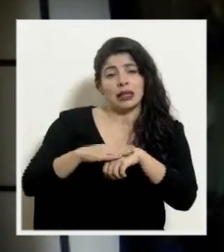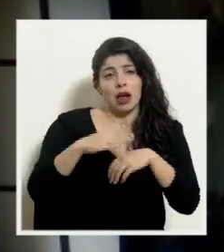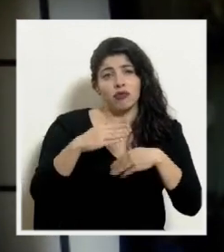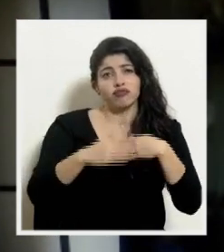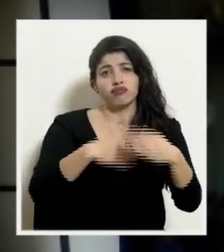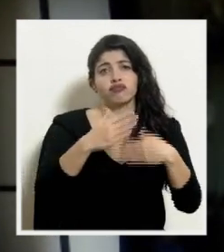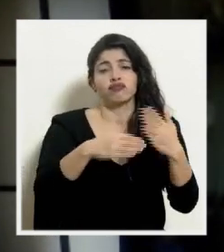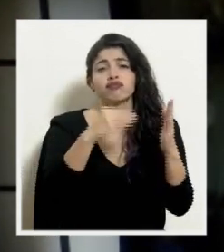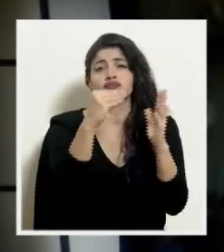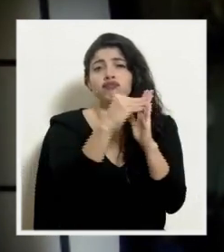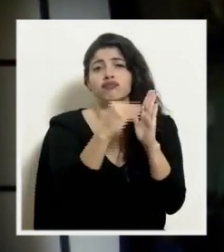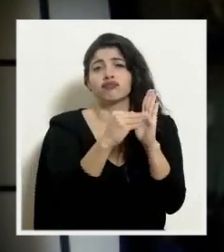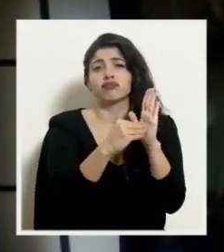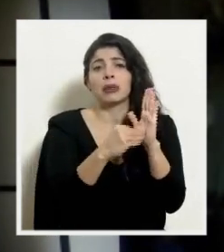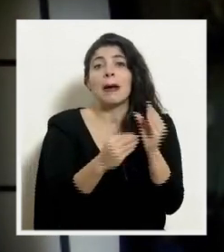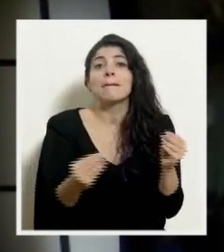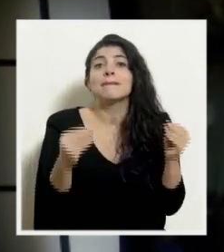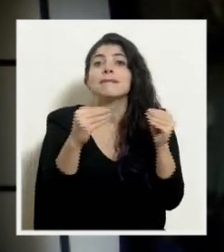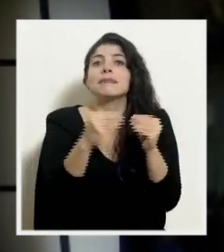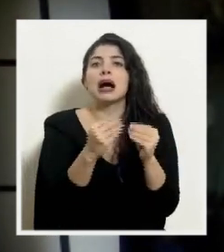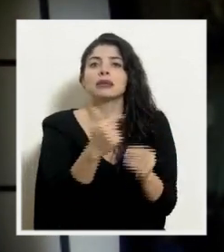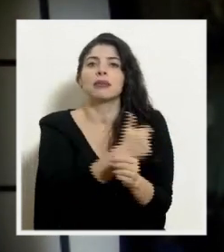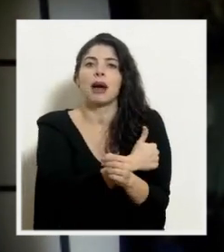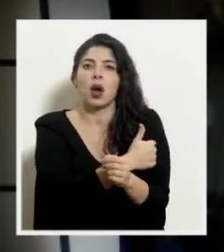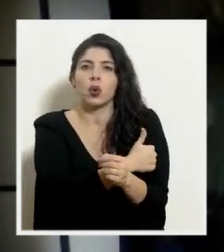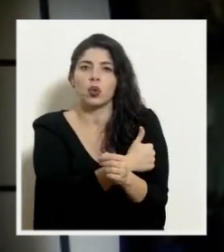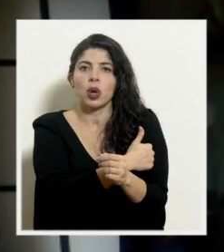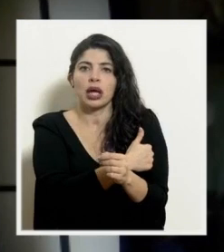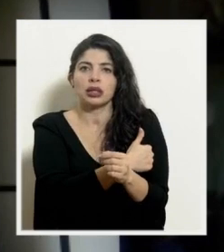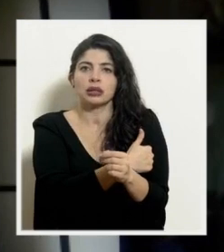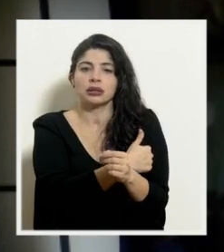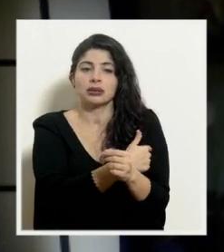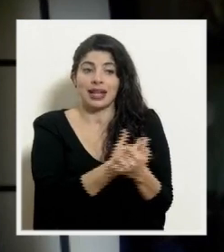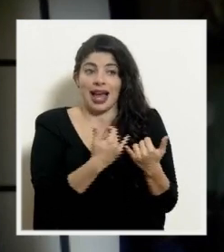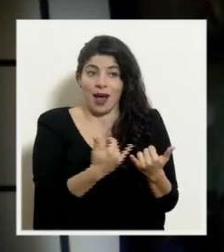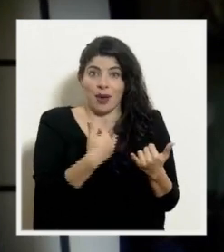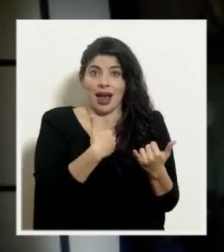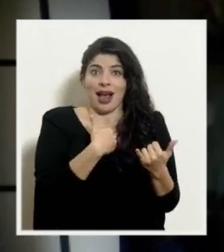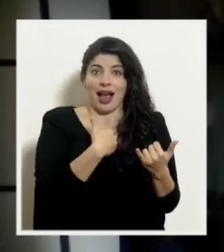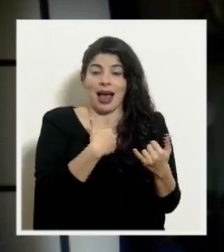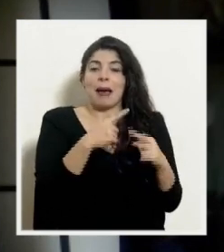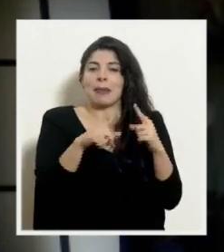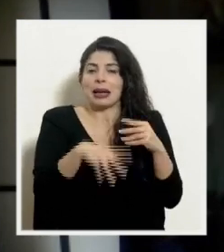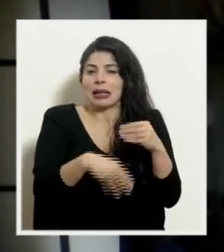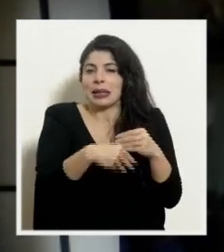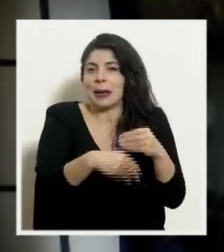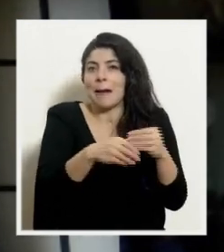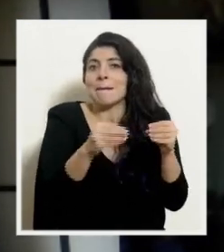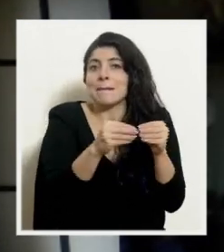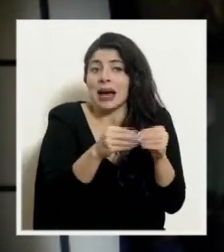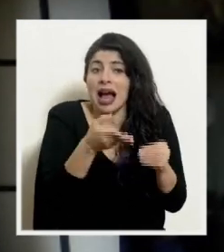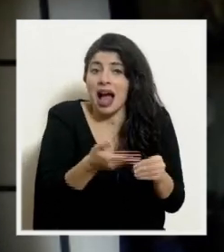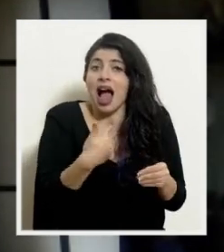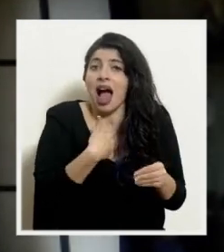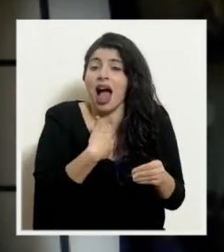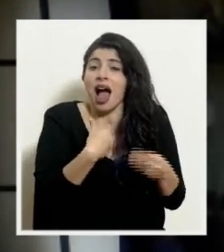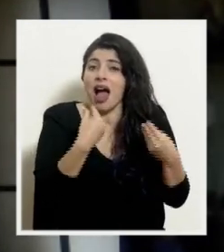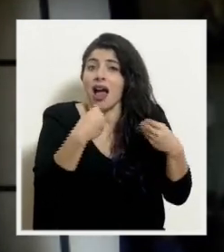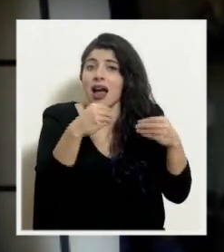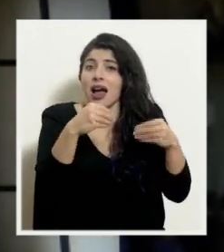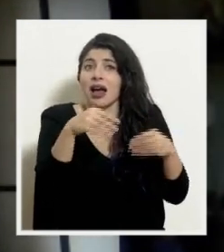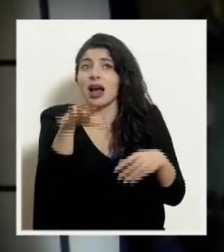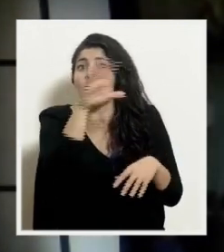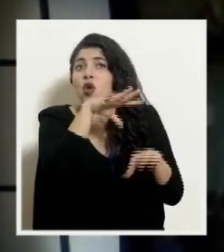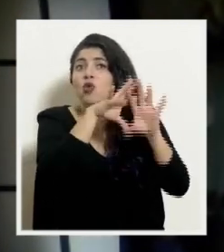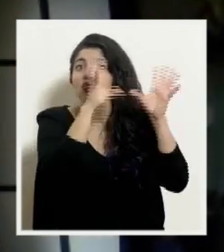el registro de más vacunas adicionales a las que ya tenemos, para las que sí hay disponibilidad en el